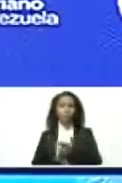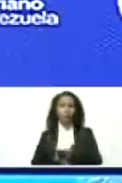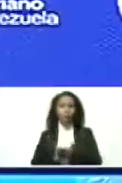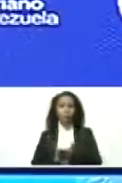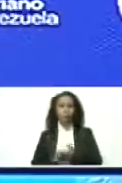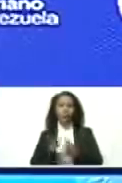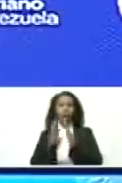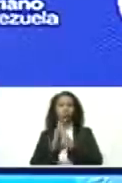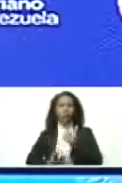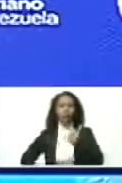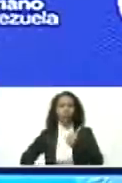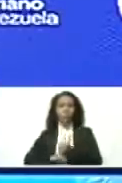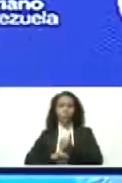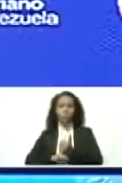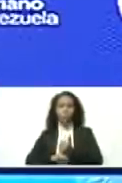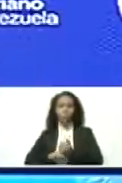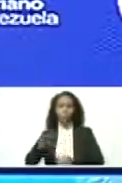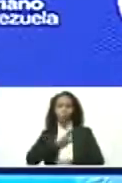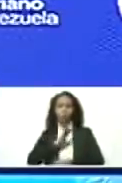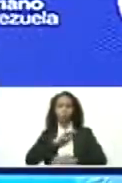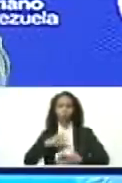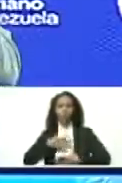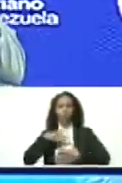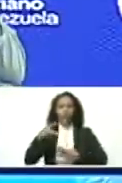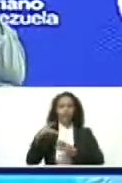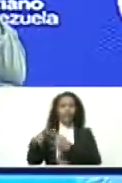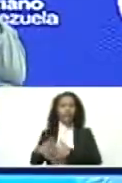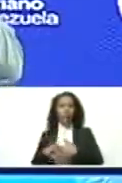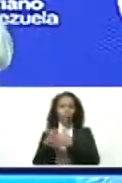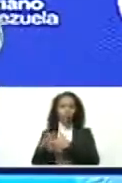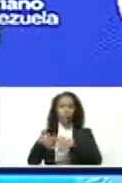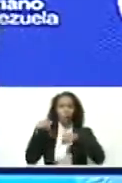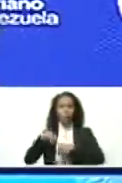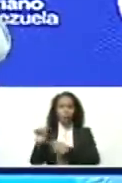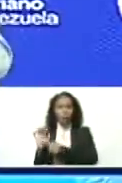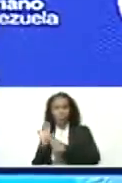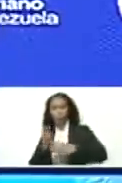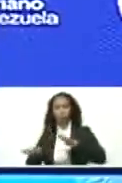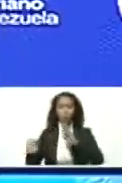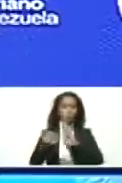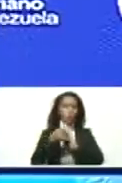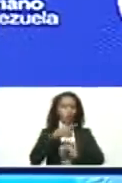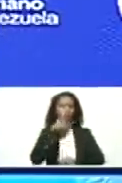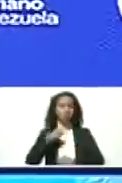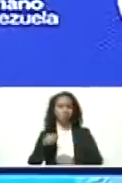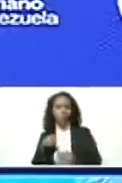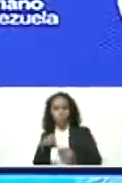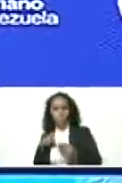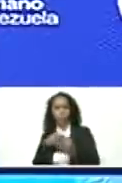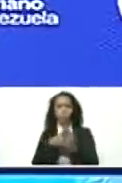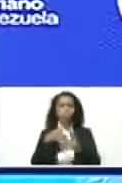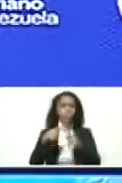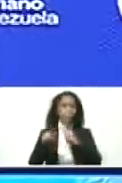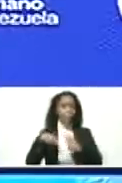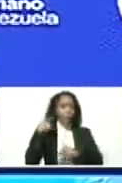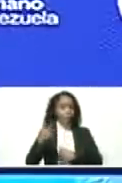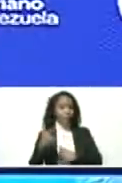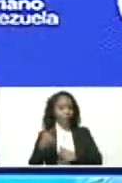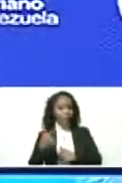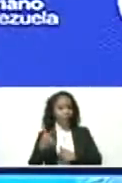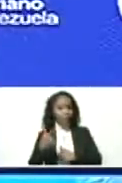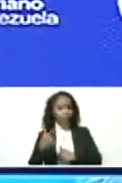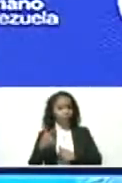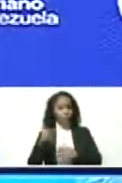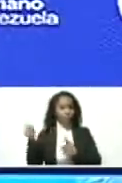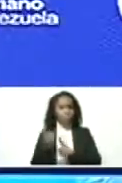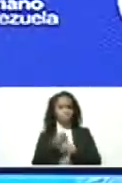a favor de sus propios intereses. Hoy lanzan contra Rusia una ofensiva, pero mañana será para